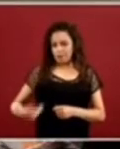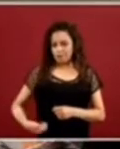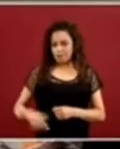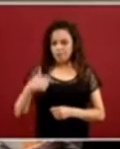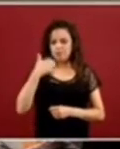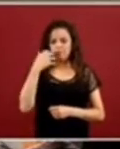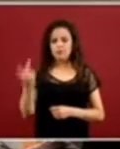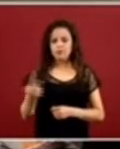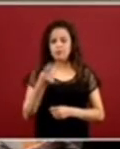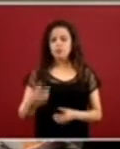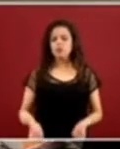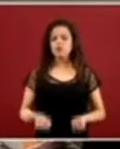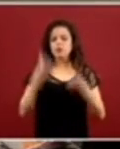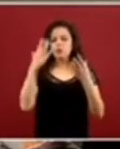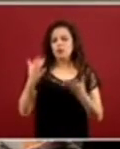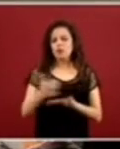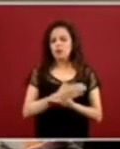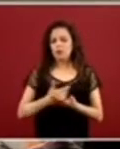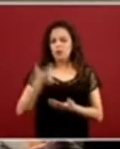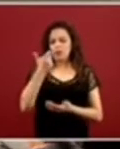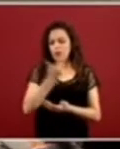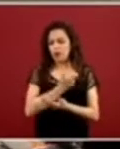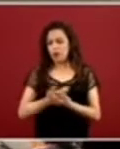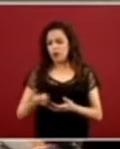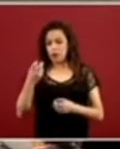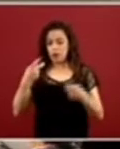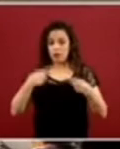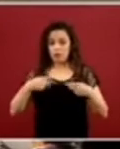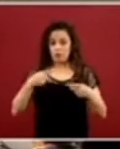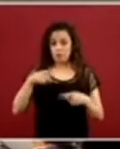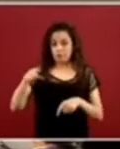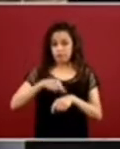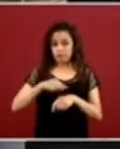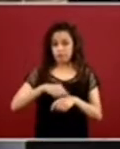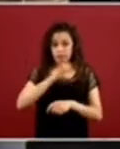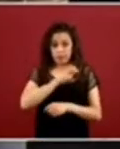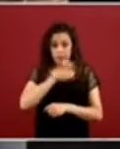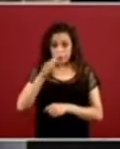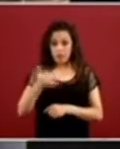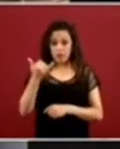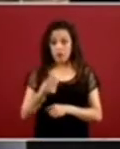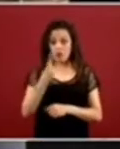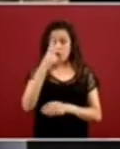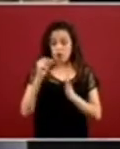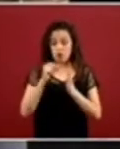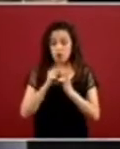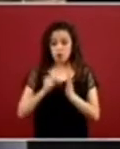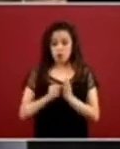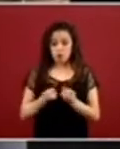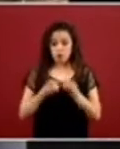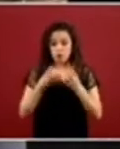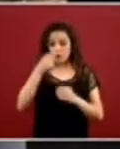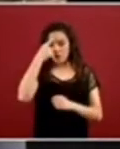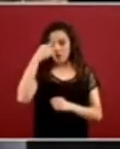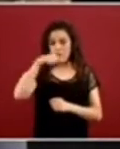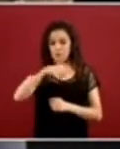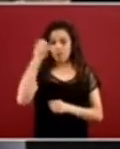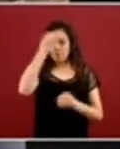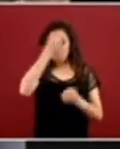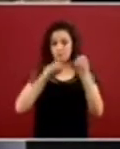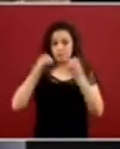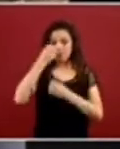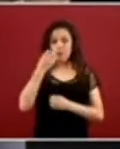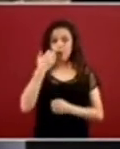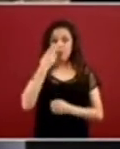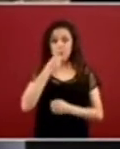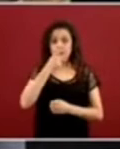cuánto ganan en promedio estos especialistas y si además de estos 2 puntos adicionales para el examen se prevé como un incentivo incrementar el